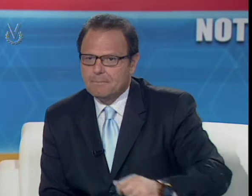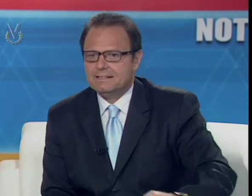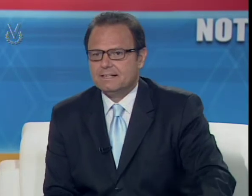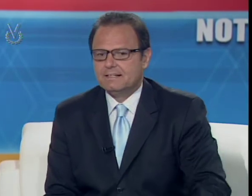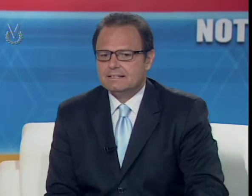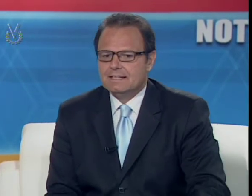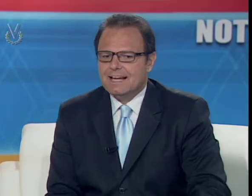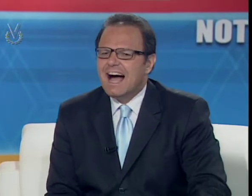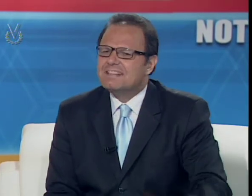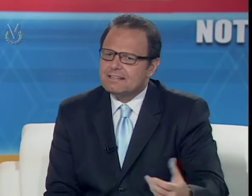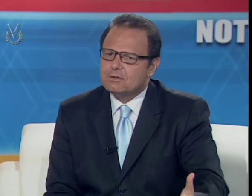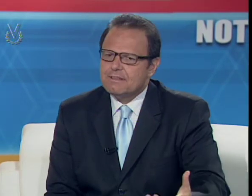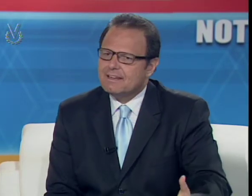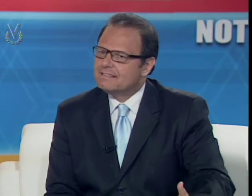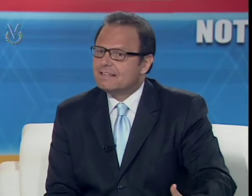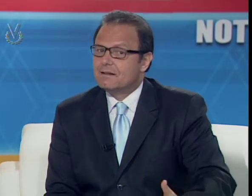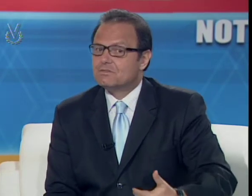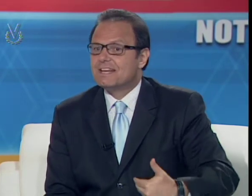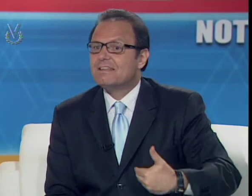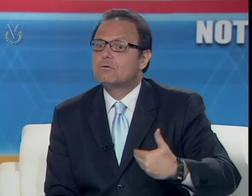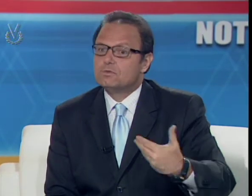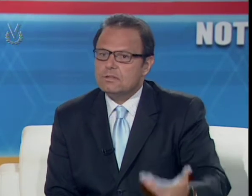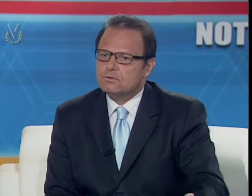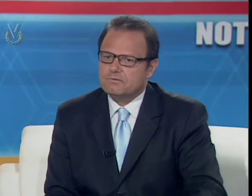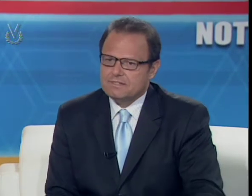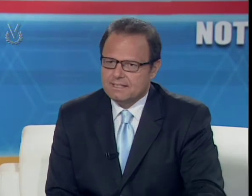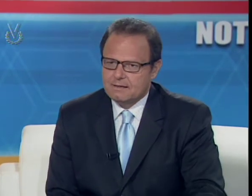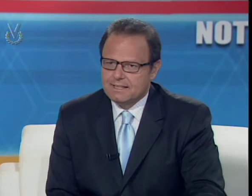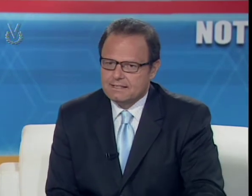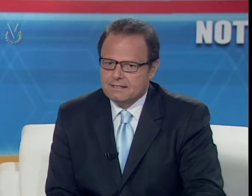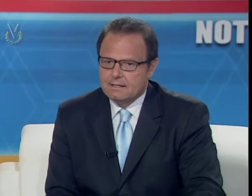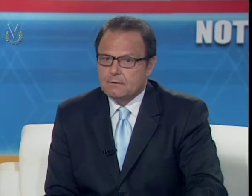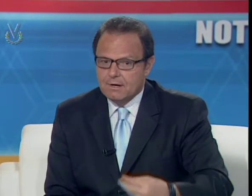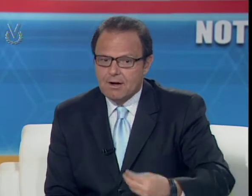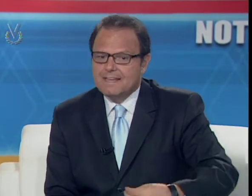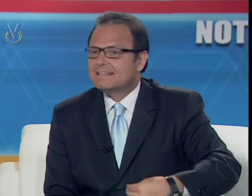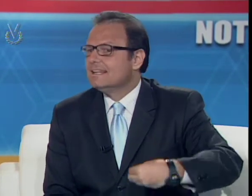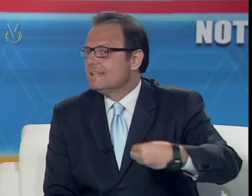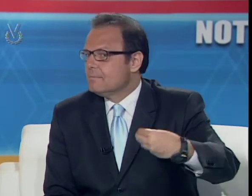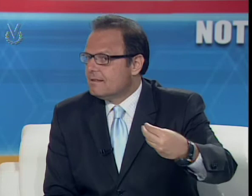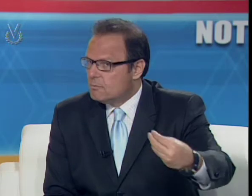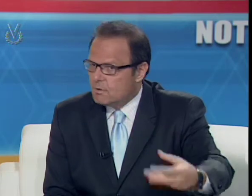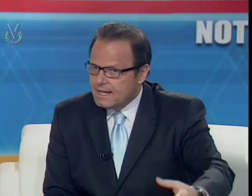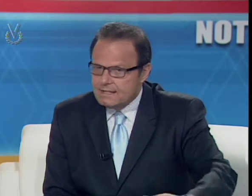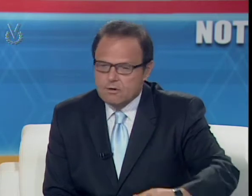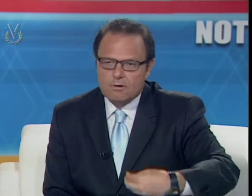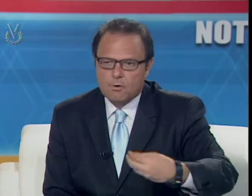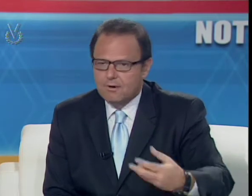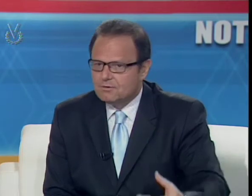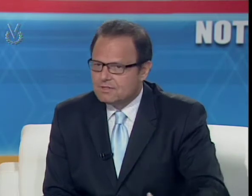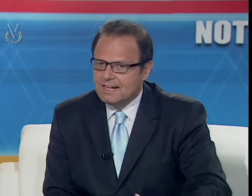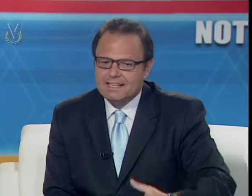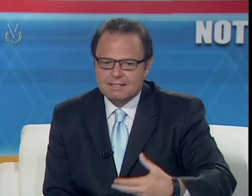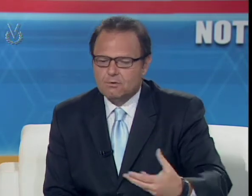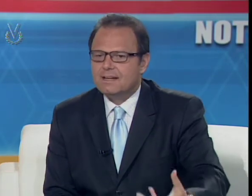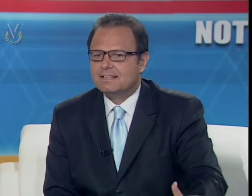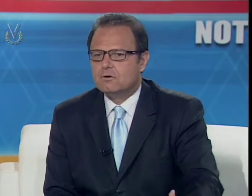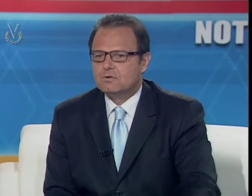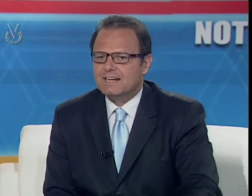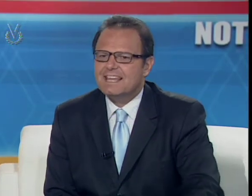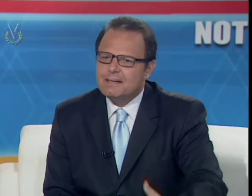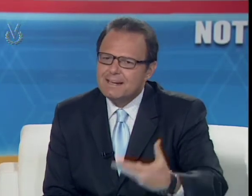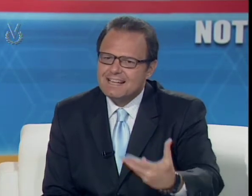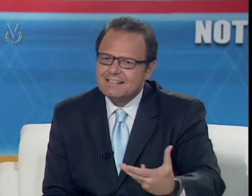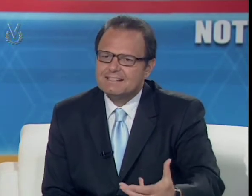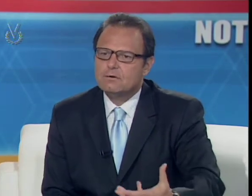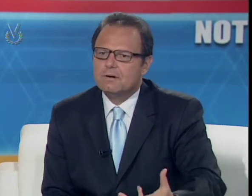Plan de la Patria. Hay sectores que dicen que no se ha discutido suficientemente. Bueno, ahí está el tema de lo político, el modelo socialista, todas estas